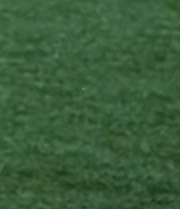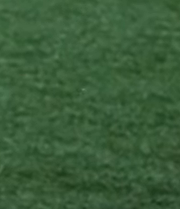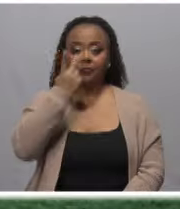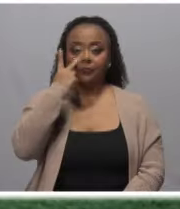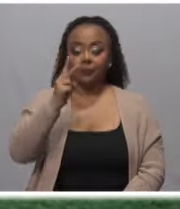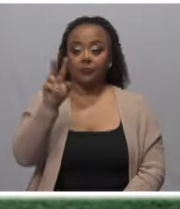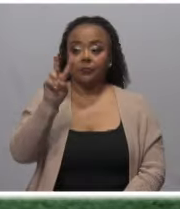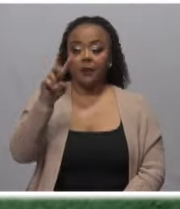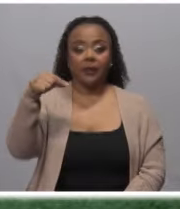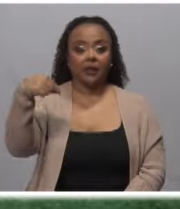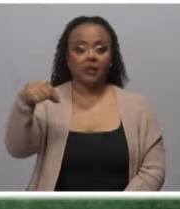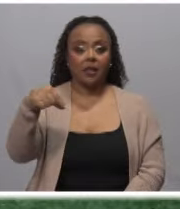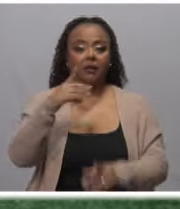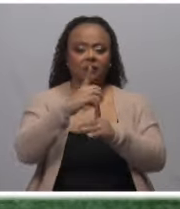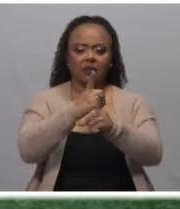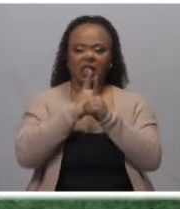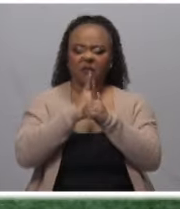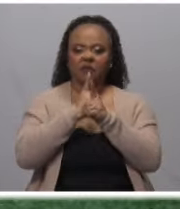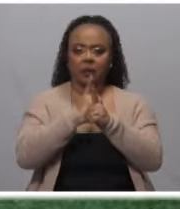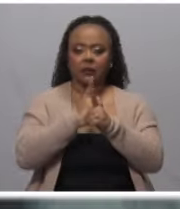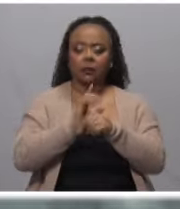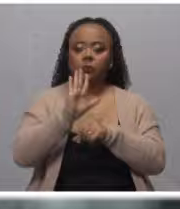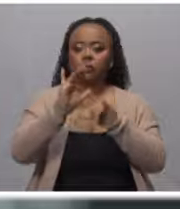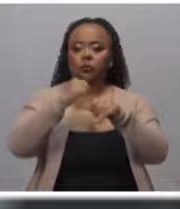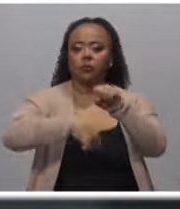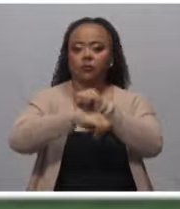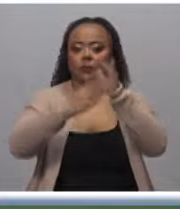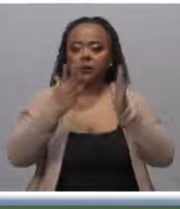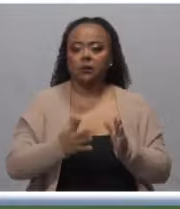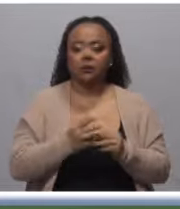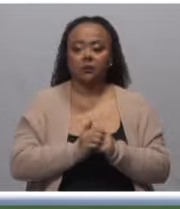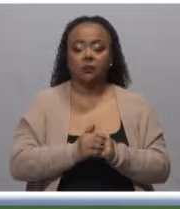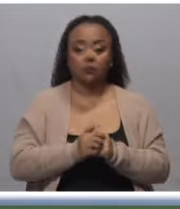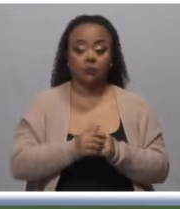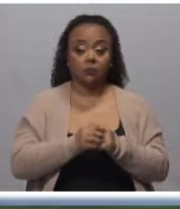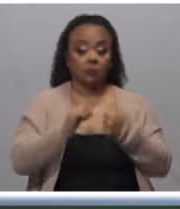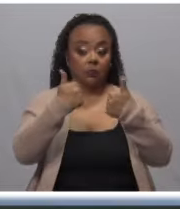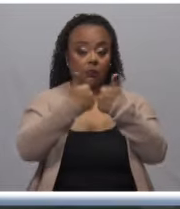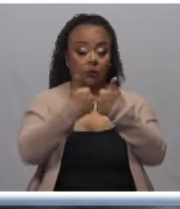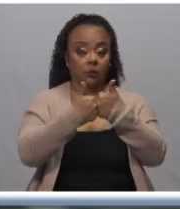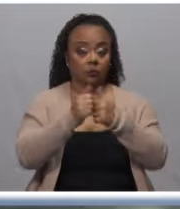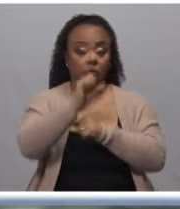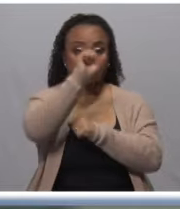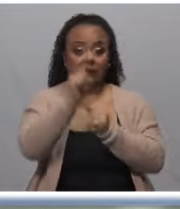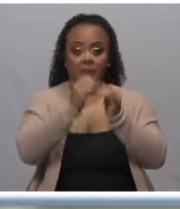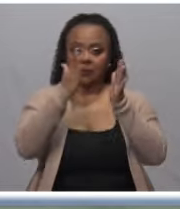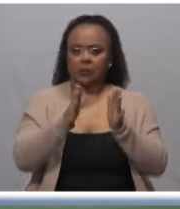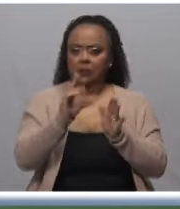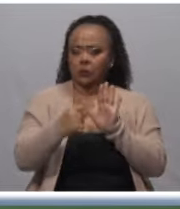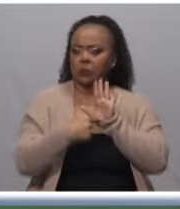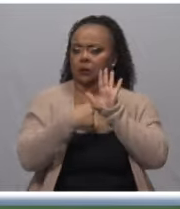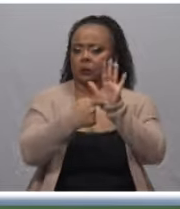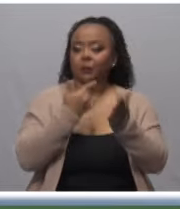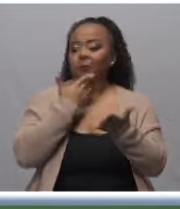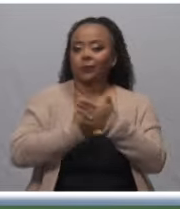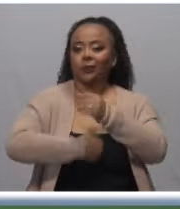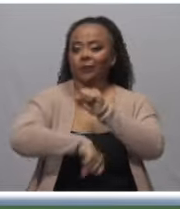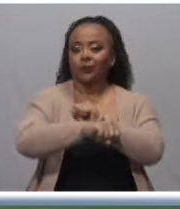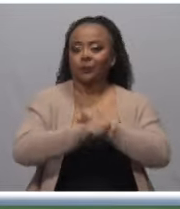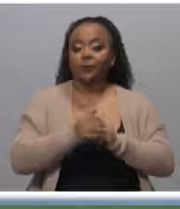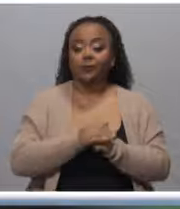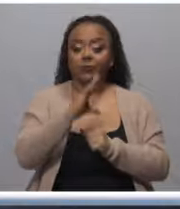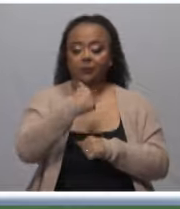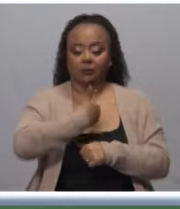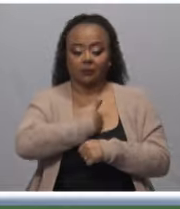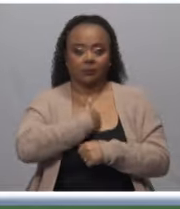un Vladimir Quesada que defienda capa y espada a sus futbolistas en duelos donde los morados no han demostrado buen fútbol y donde la